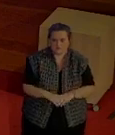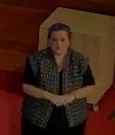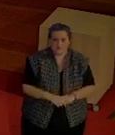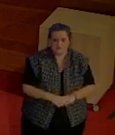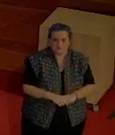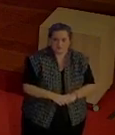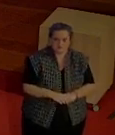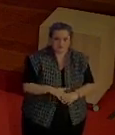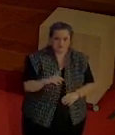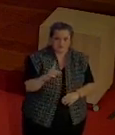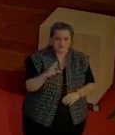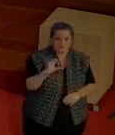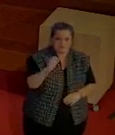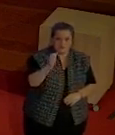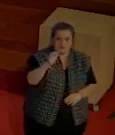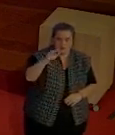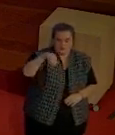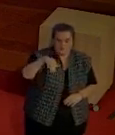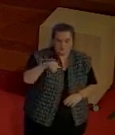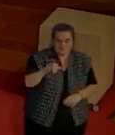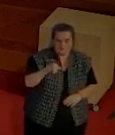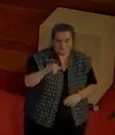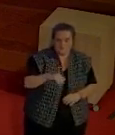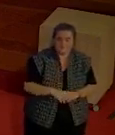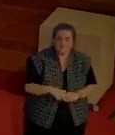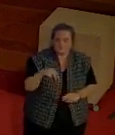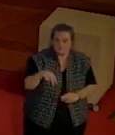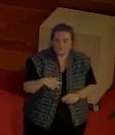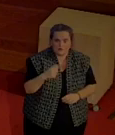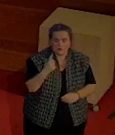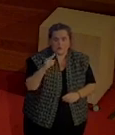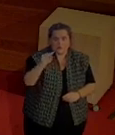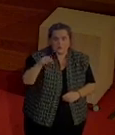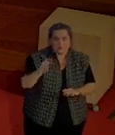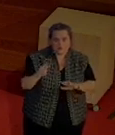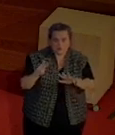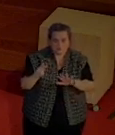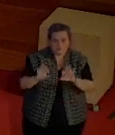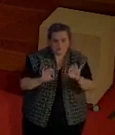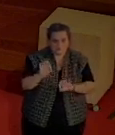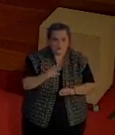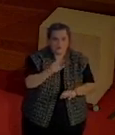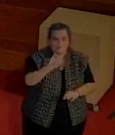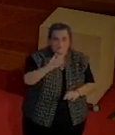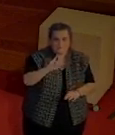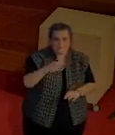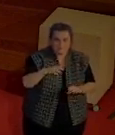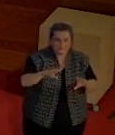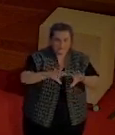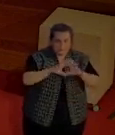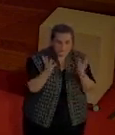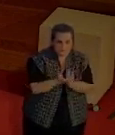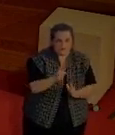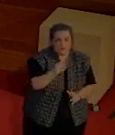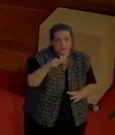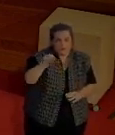densia oping china representaba el 1,8 por del pib mundial 1,8